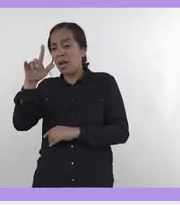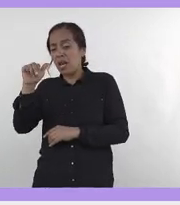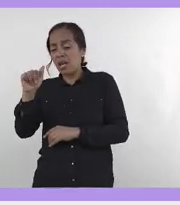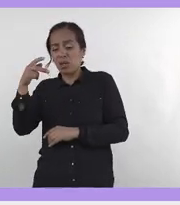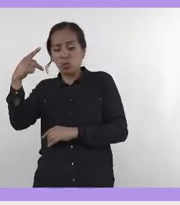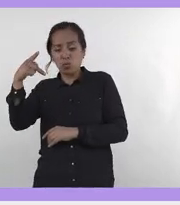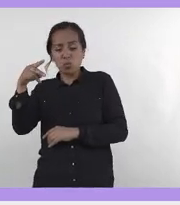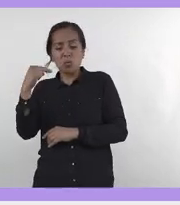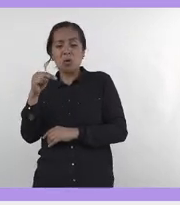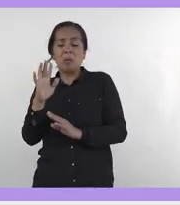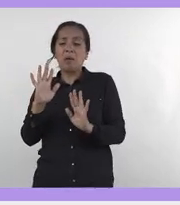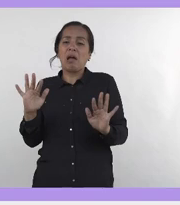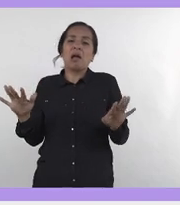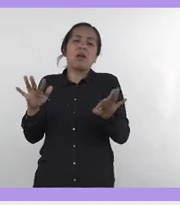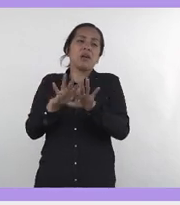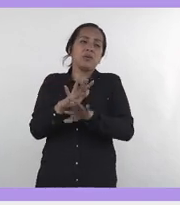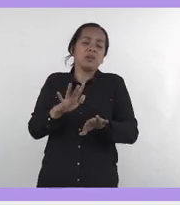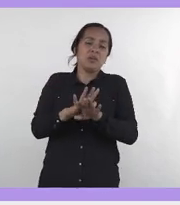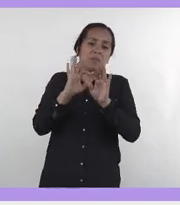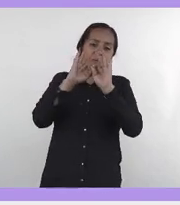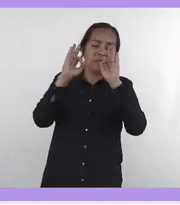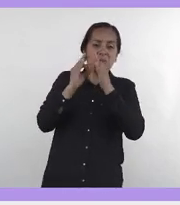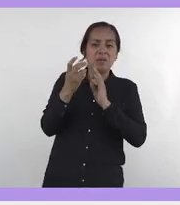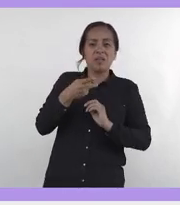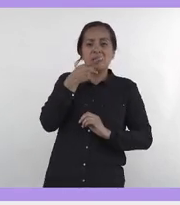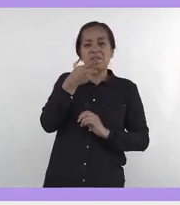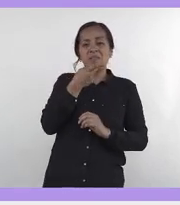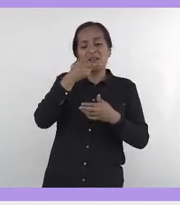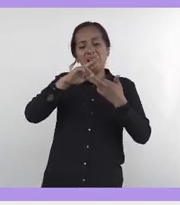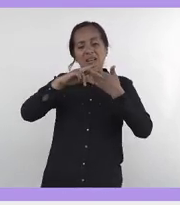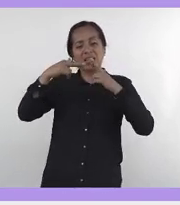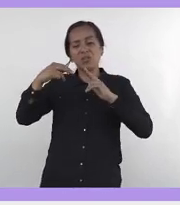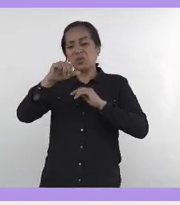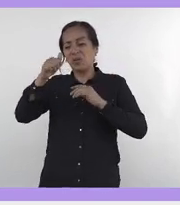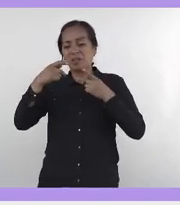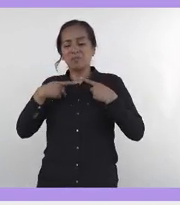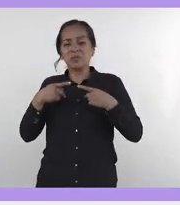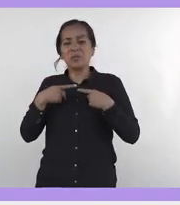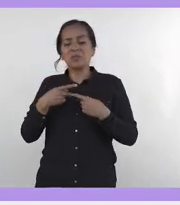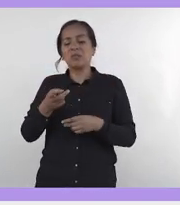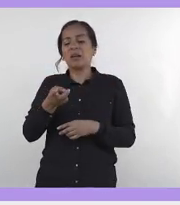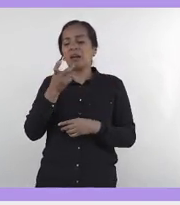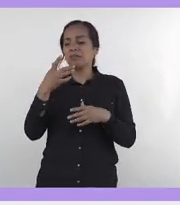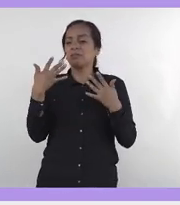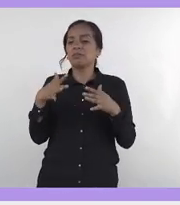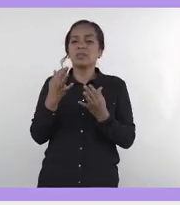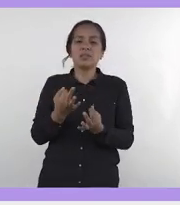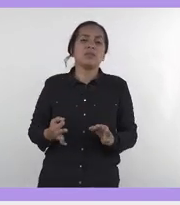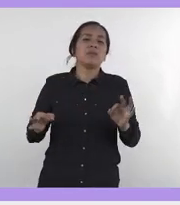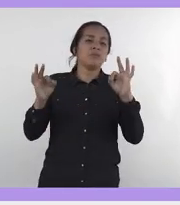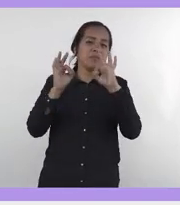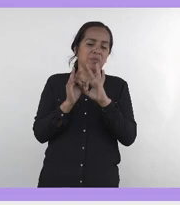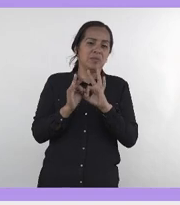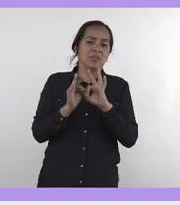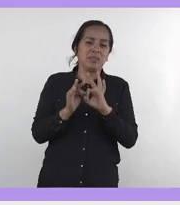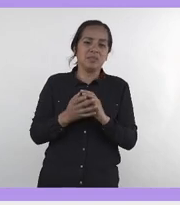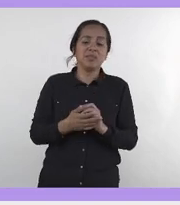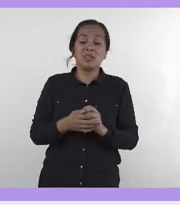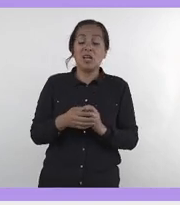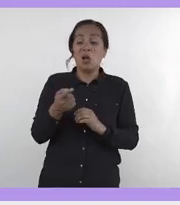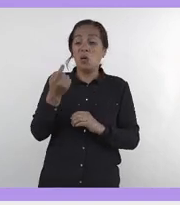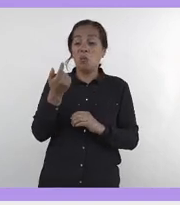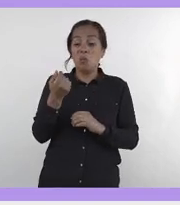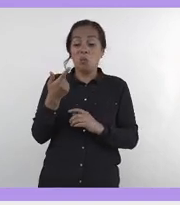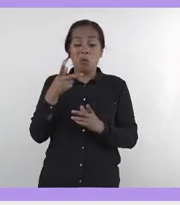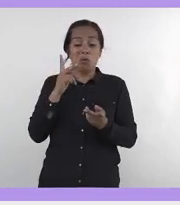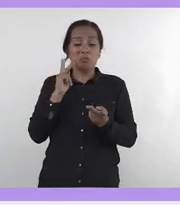completamente como aquí nos platicaba Tere de de la relación con otra persona no y creo que es súper súper importante y poco se habla de eso y creo